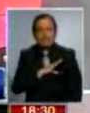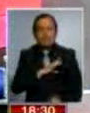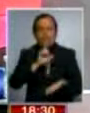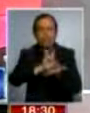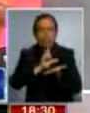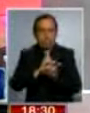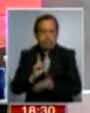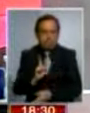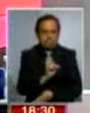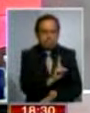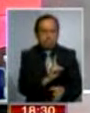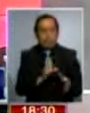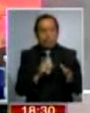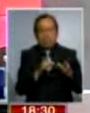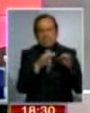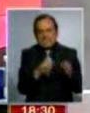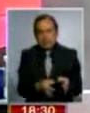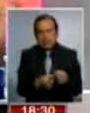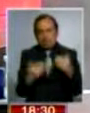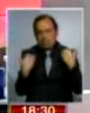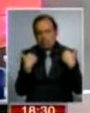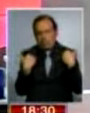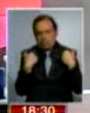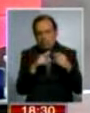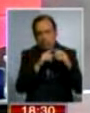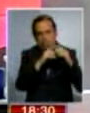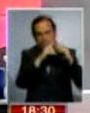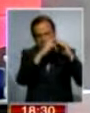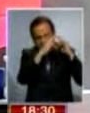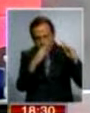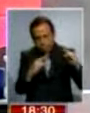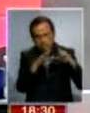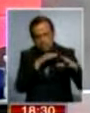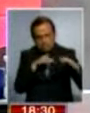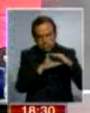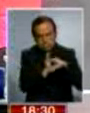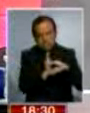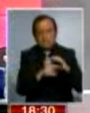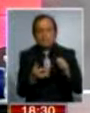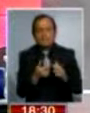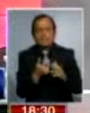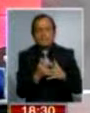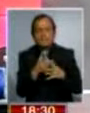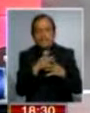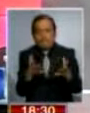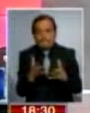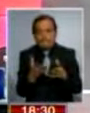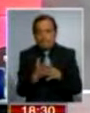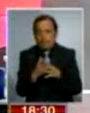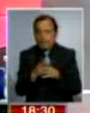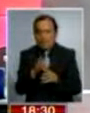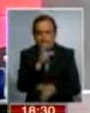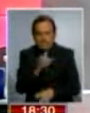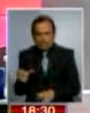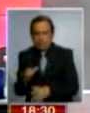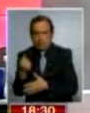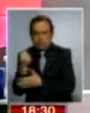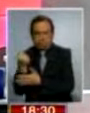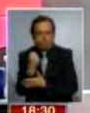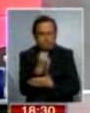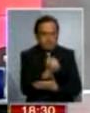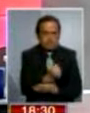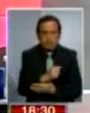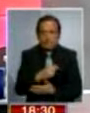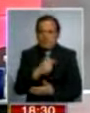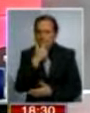más segura, sea esto un gimnasio, un galpón u otro recinto penitenciario. En un tremendo despliegue de recursos humanos, en algo que fue muy complicado,